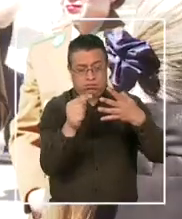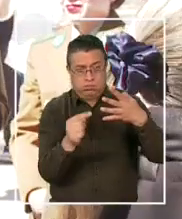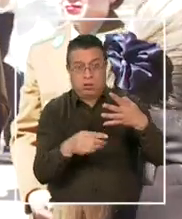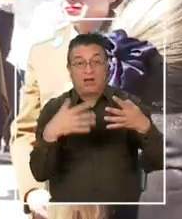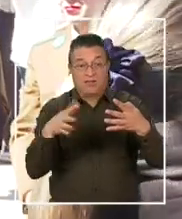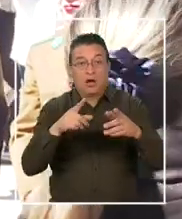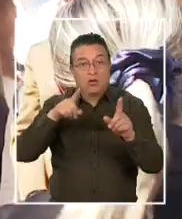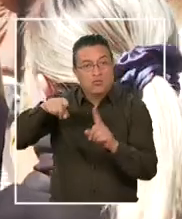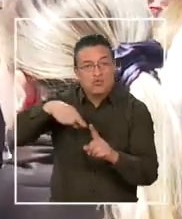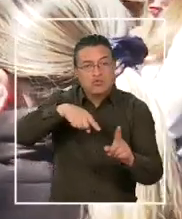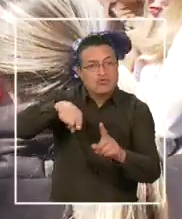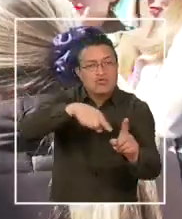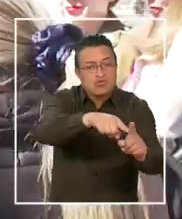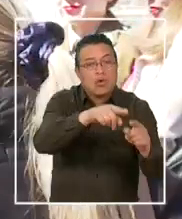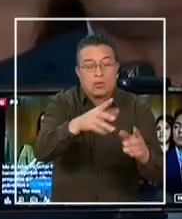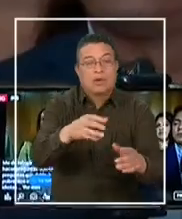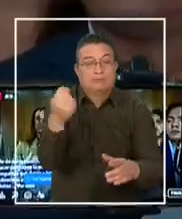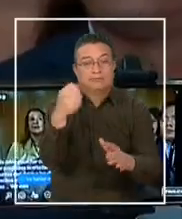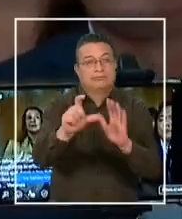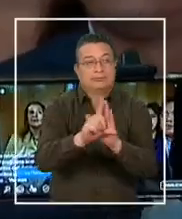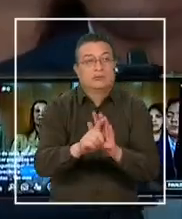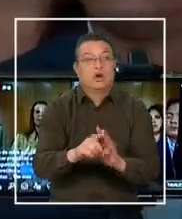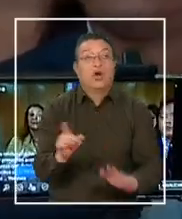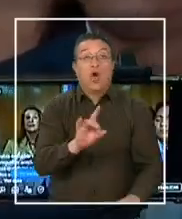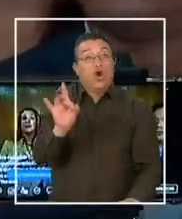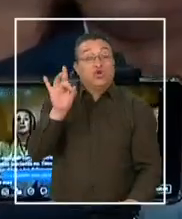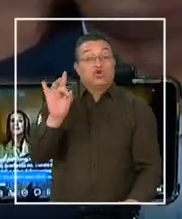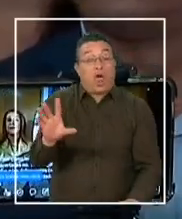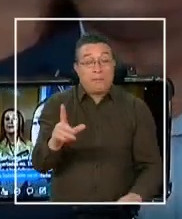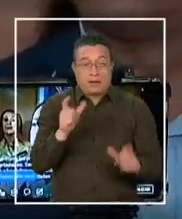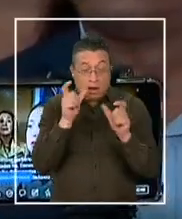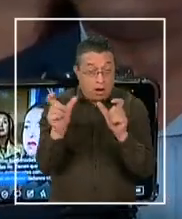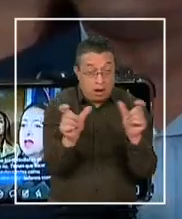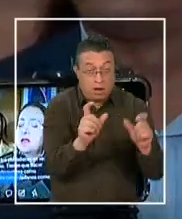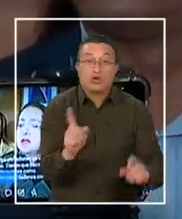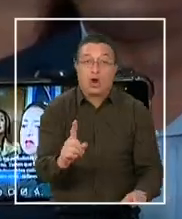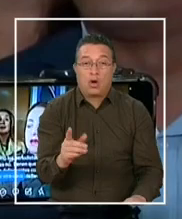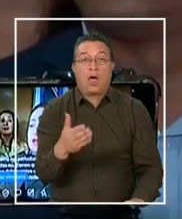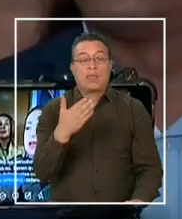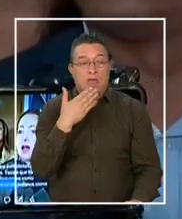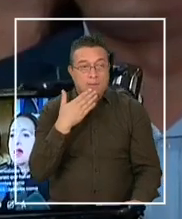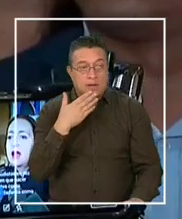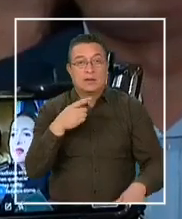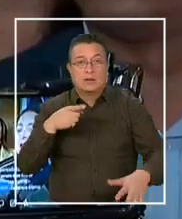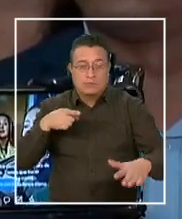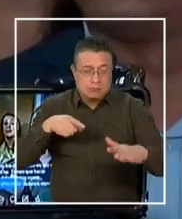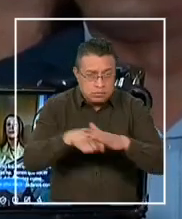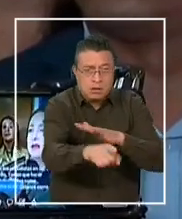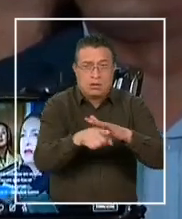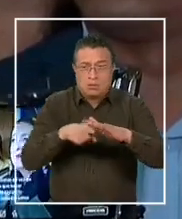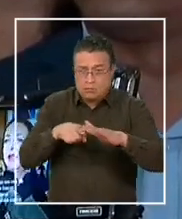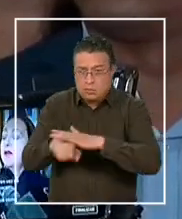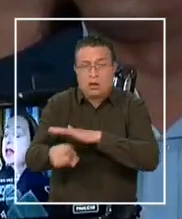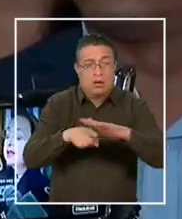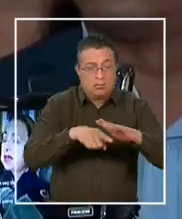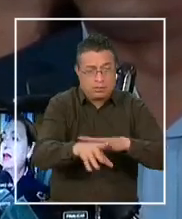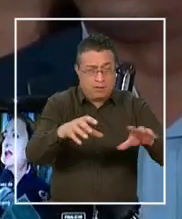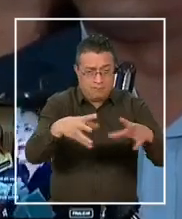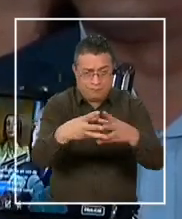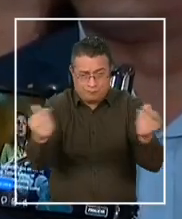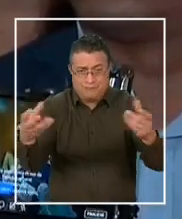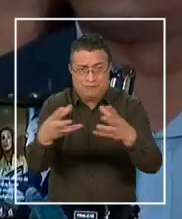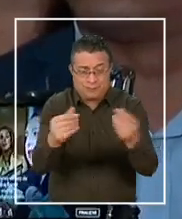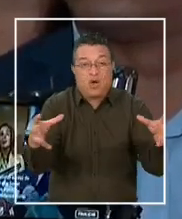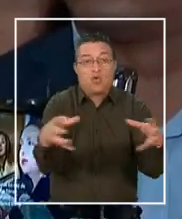a la persecución del delito. No solamente necesitamos fiscalización, sino entrar a el desbaratar